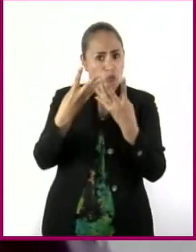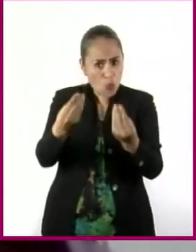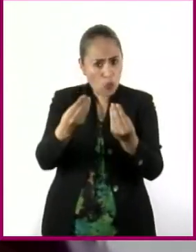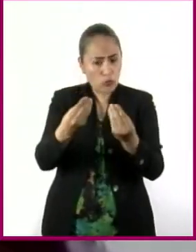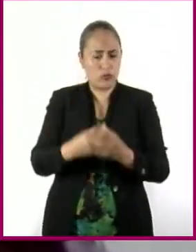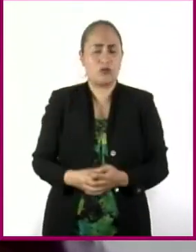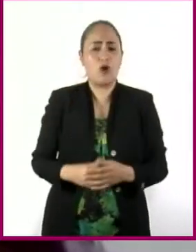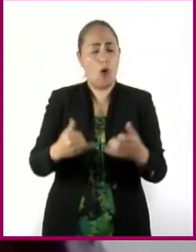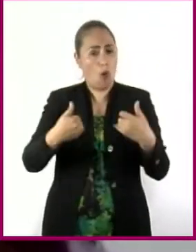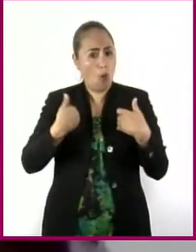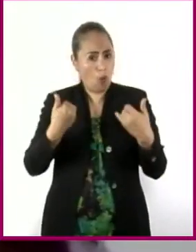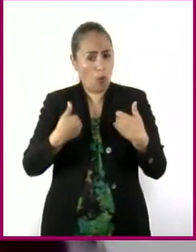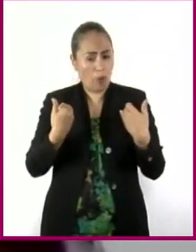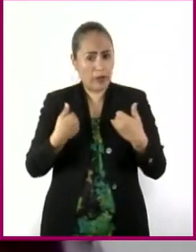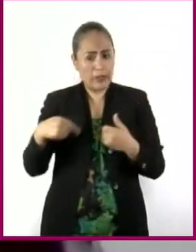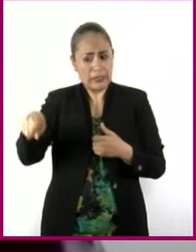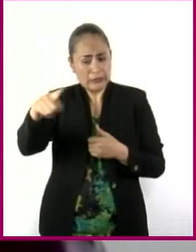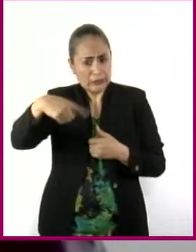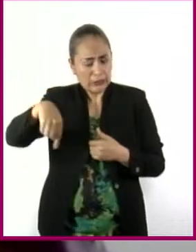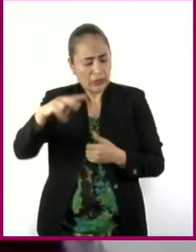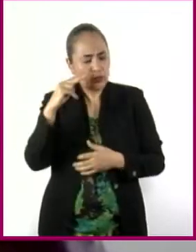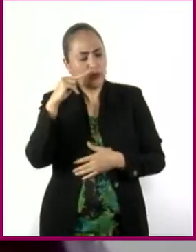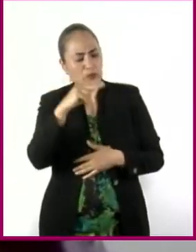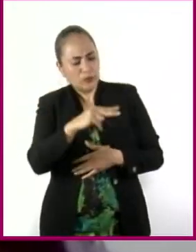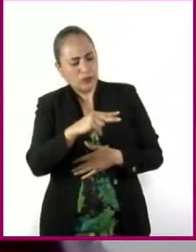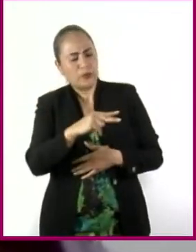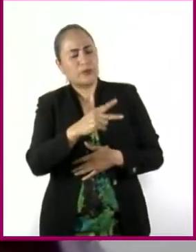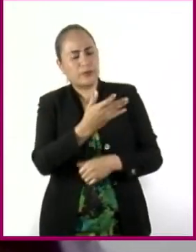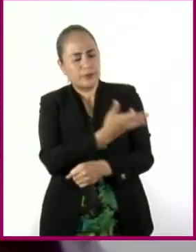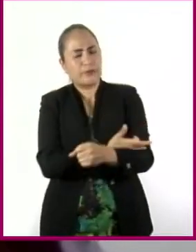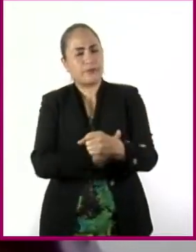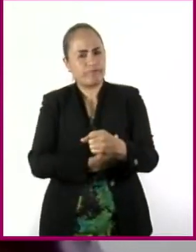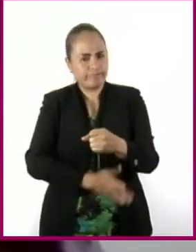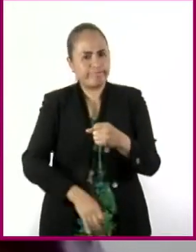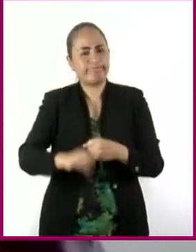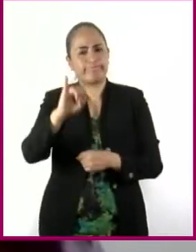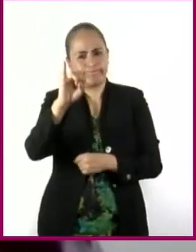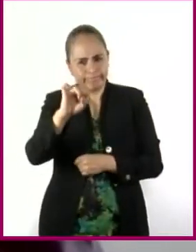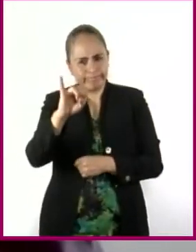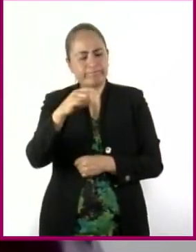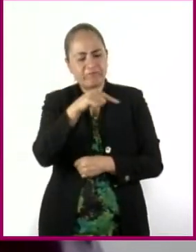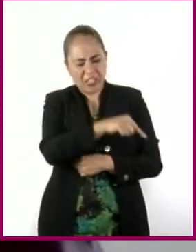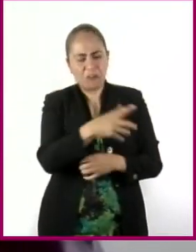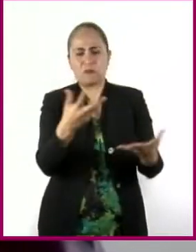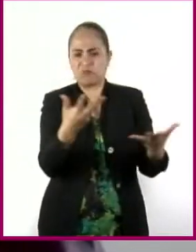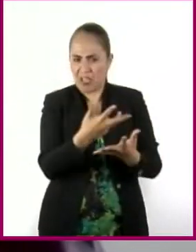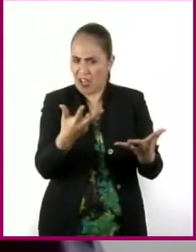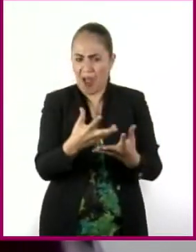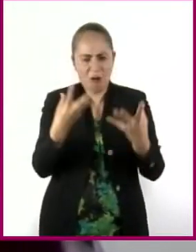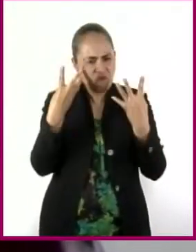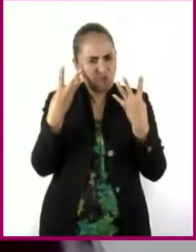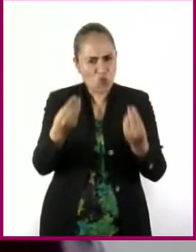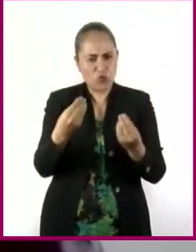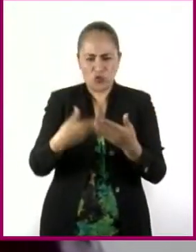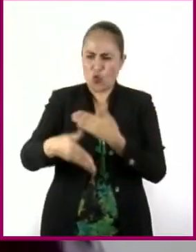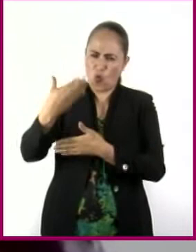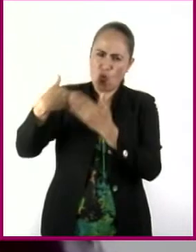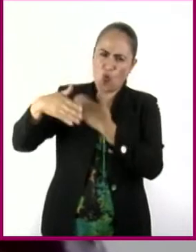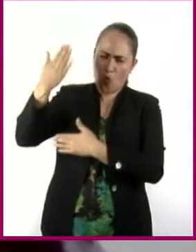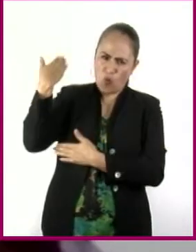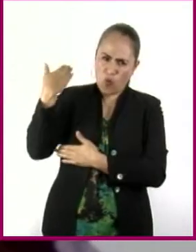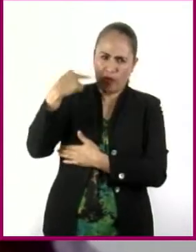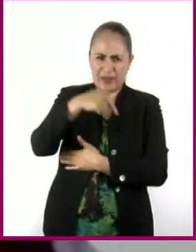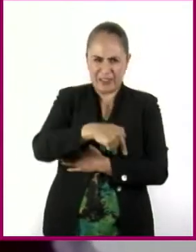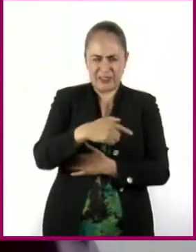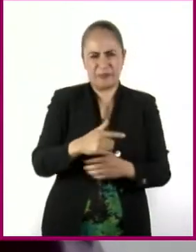jóvenes se den cuenta de esos aportes justamente, ¿sí? De que han tenido este